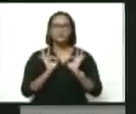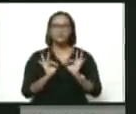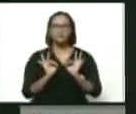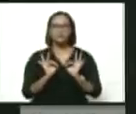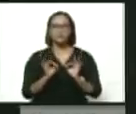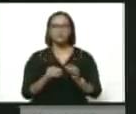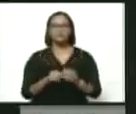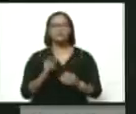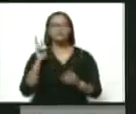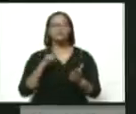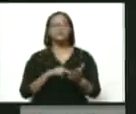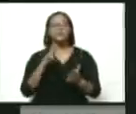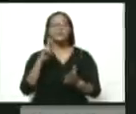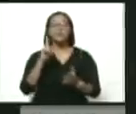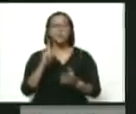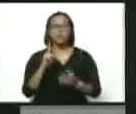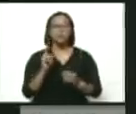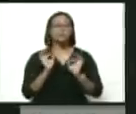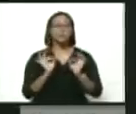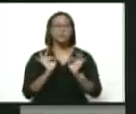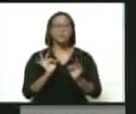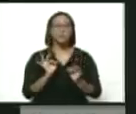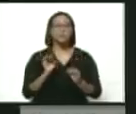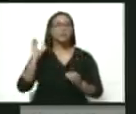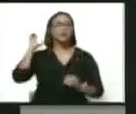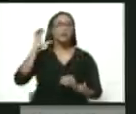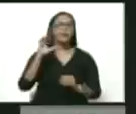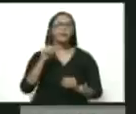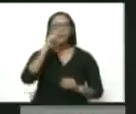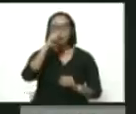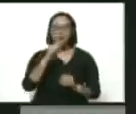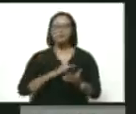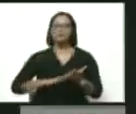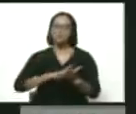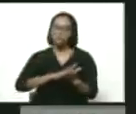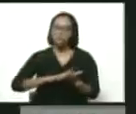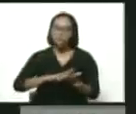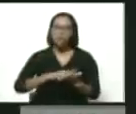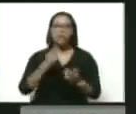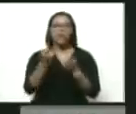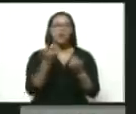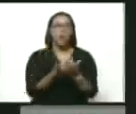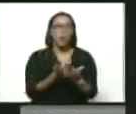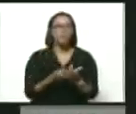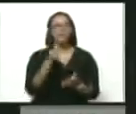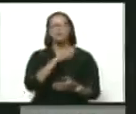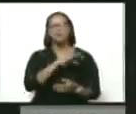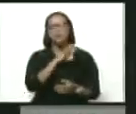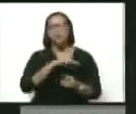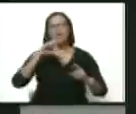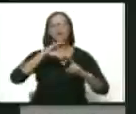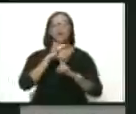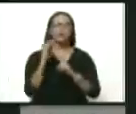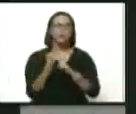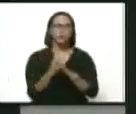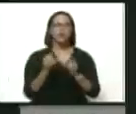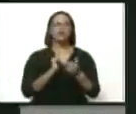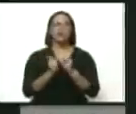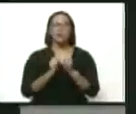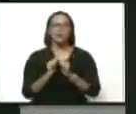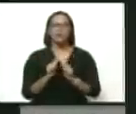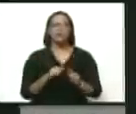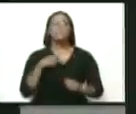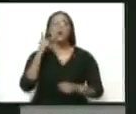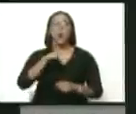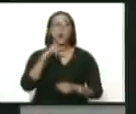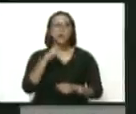el 2021 especial para el país. Fue un año de recuperación económica, social, cultural, deportiva,